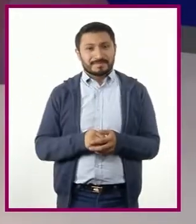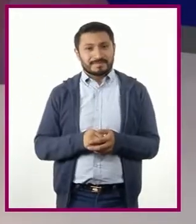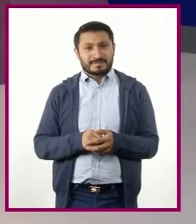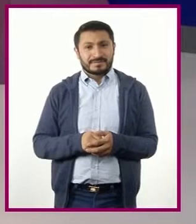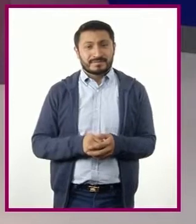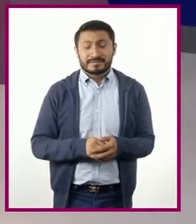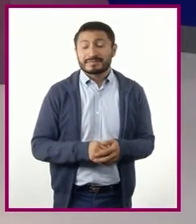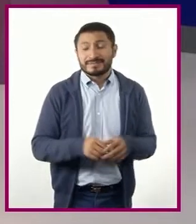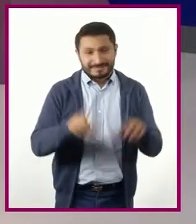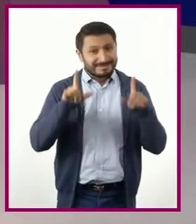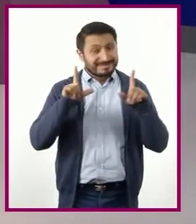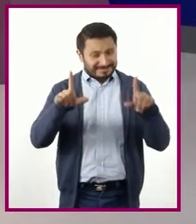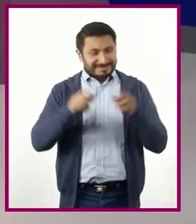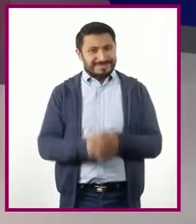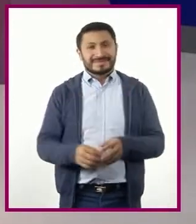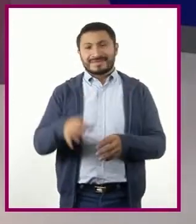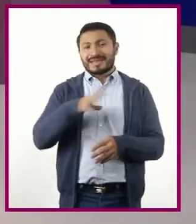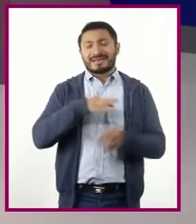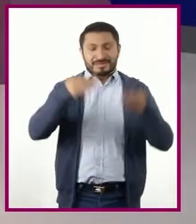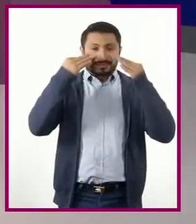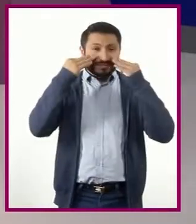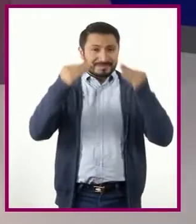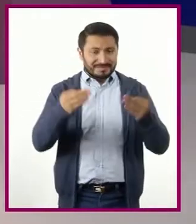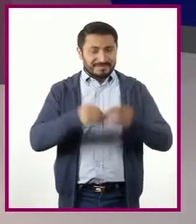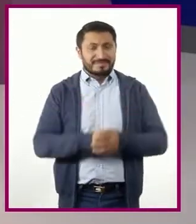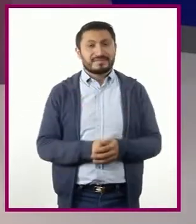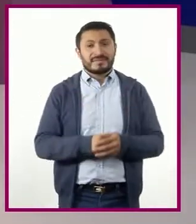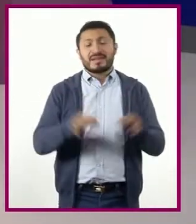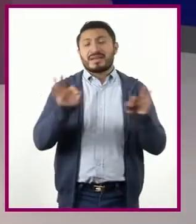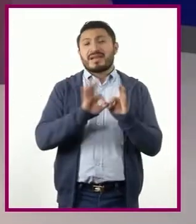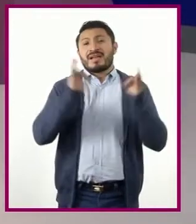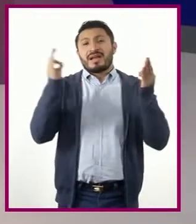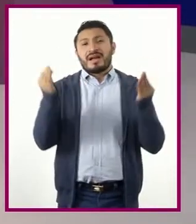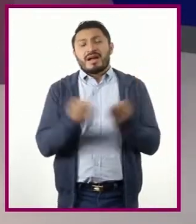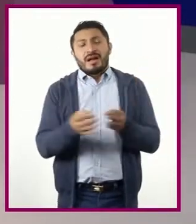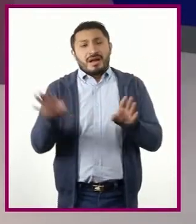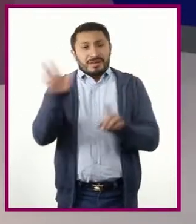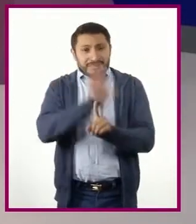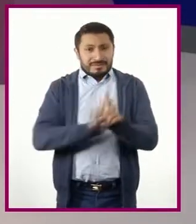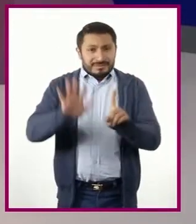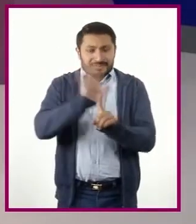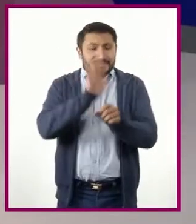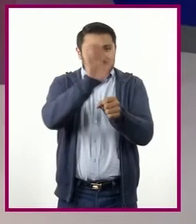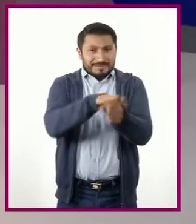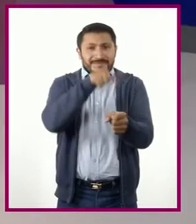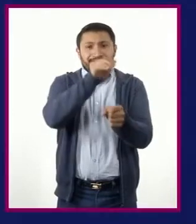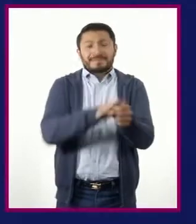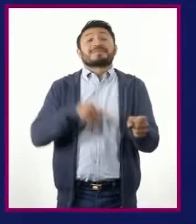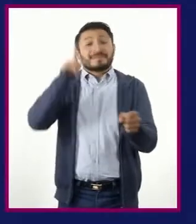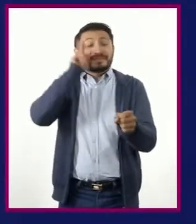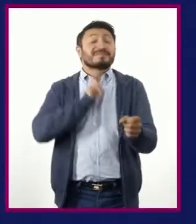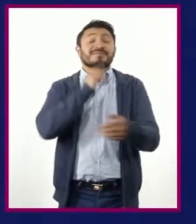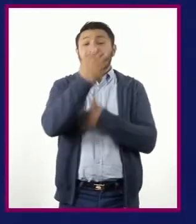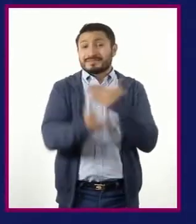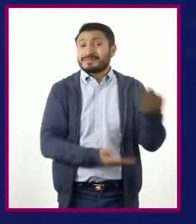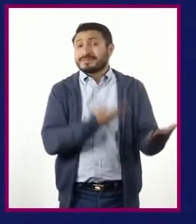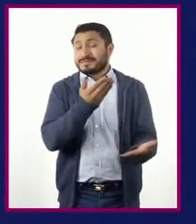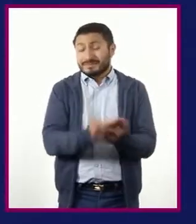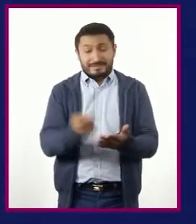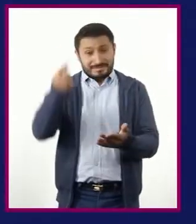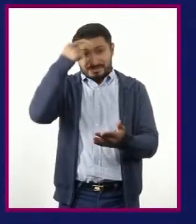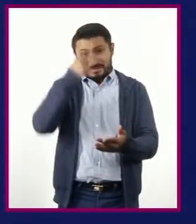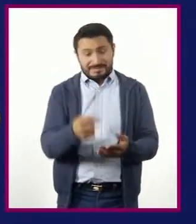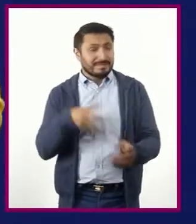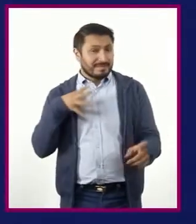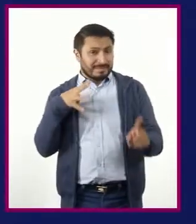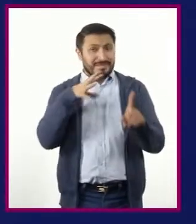En este fragmento podemos darnos cuenta de la manera que se cortejaba a una dama, pues vemos que para conquistarla